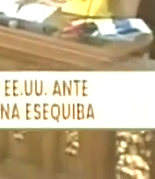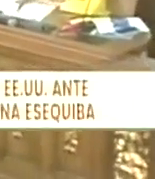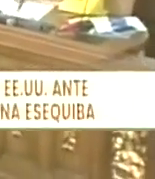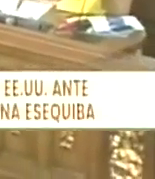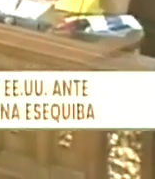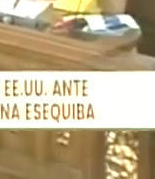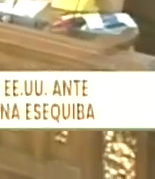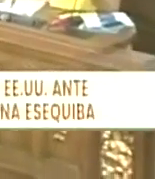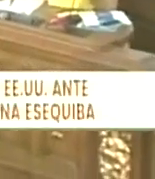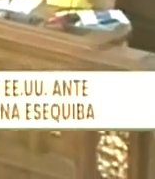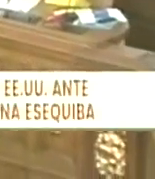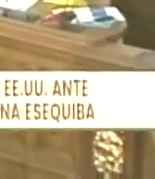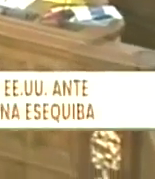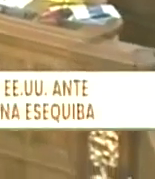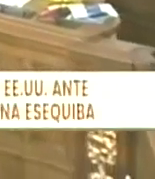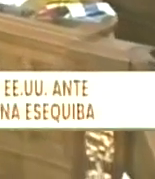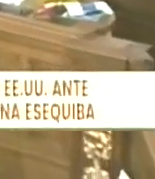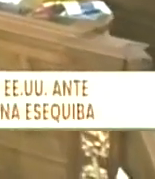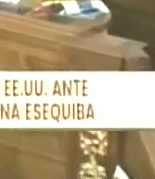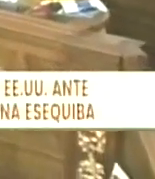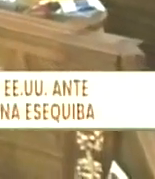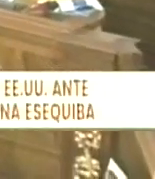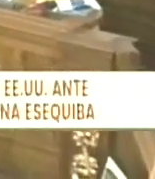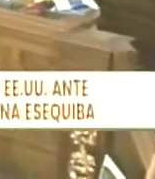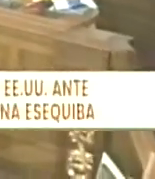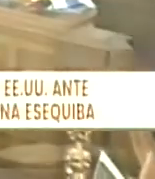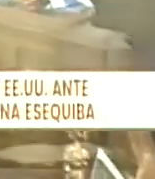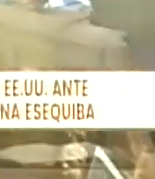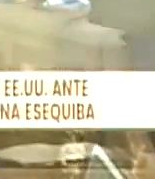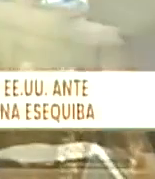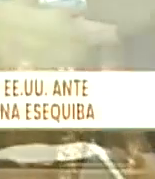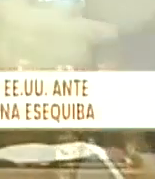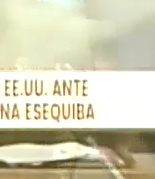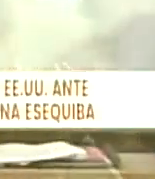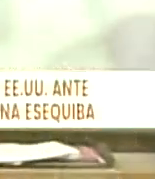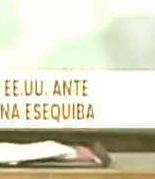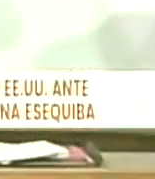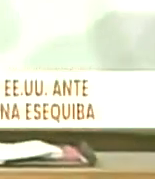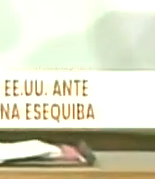adueñarse también del padre río Orinoco.